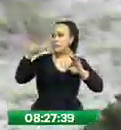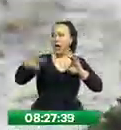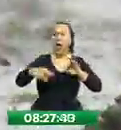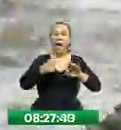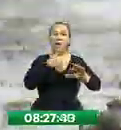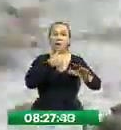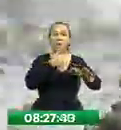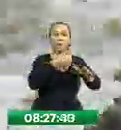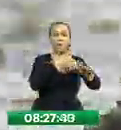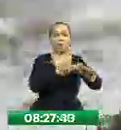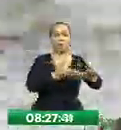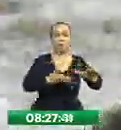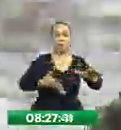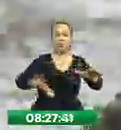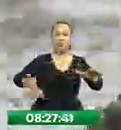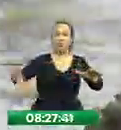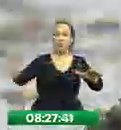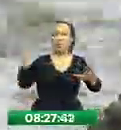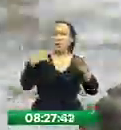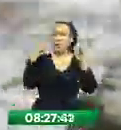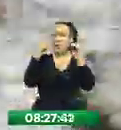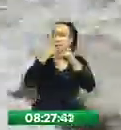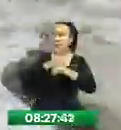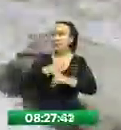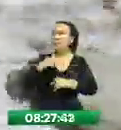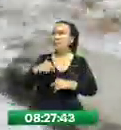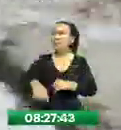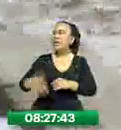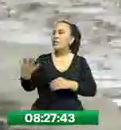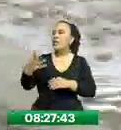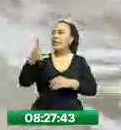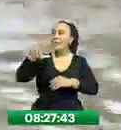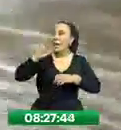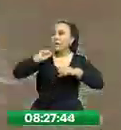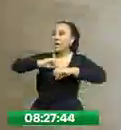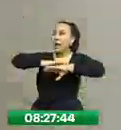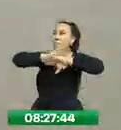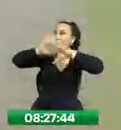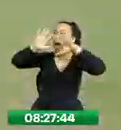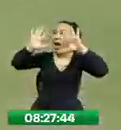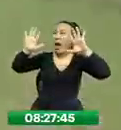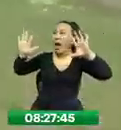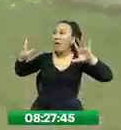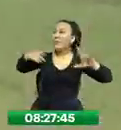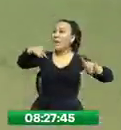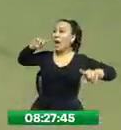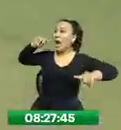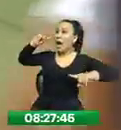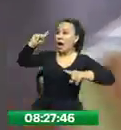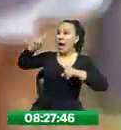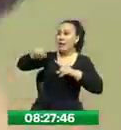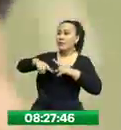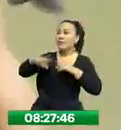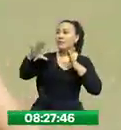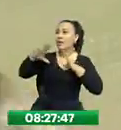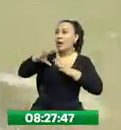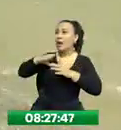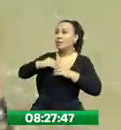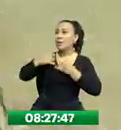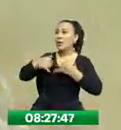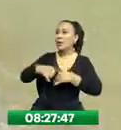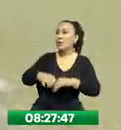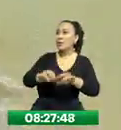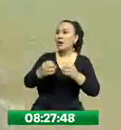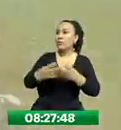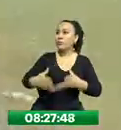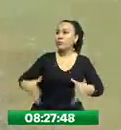de Guayaquil, ya escuchamos. Desde las 3 de la madrugada se registra esta fuga de agua. Ahí va la vecina con el